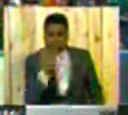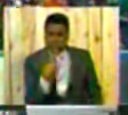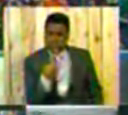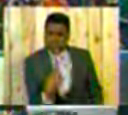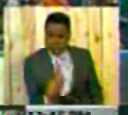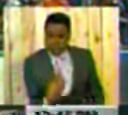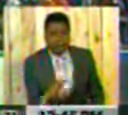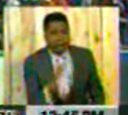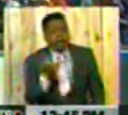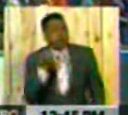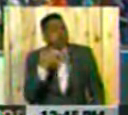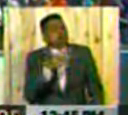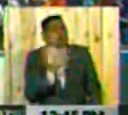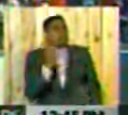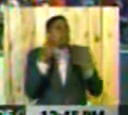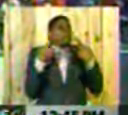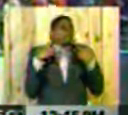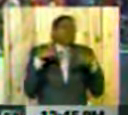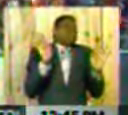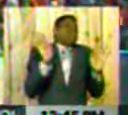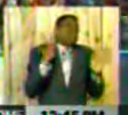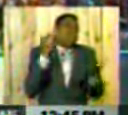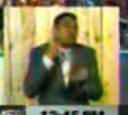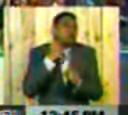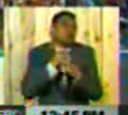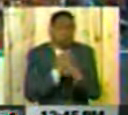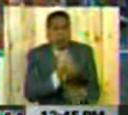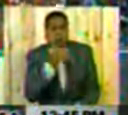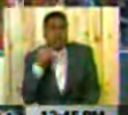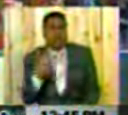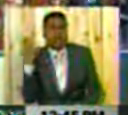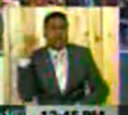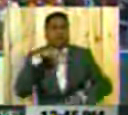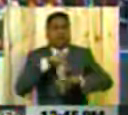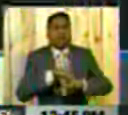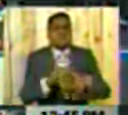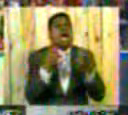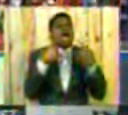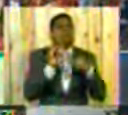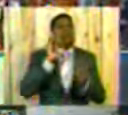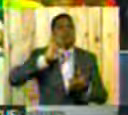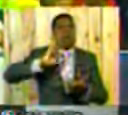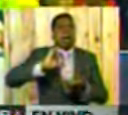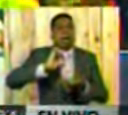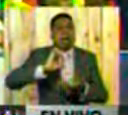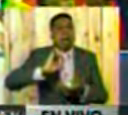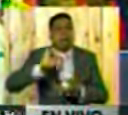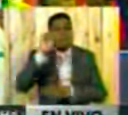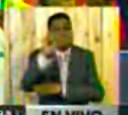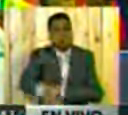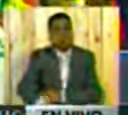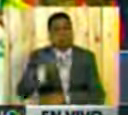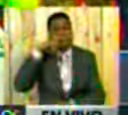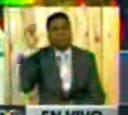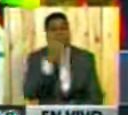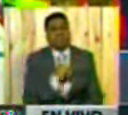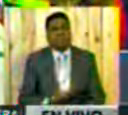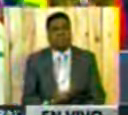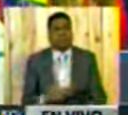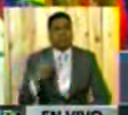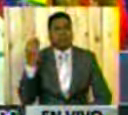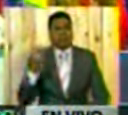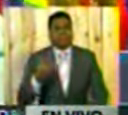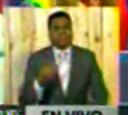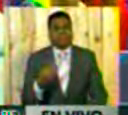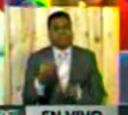es parte de su trabajo, pero también es ilegítimo de que una Asamblea Nacional intente derrocar a un presidente de la República o se convierta en un instrumento